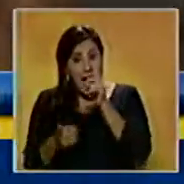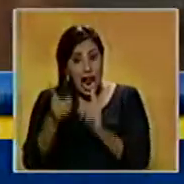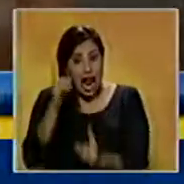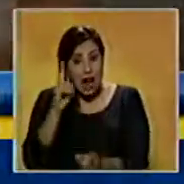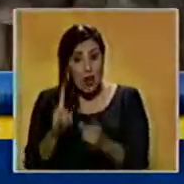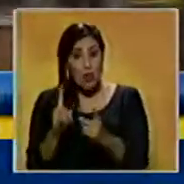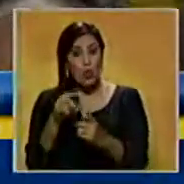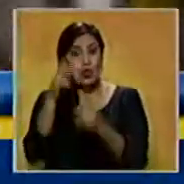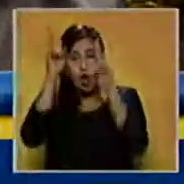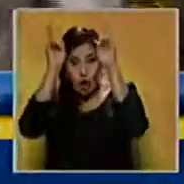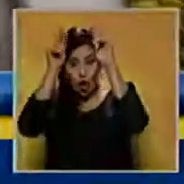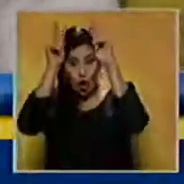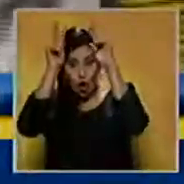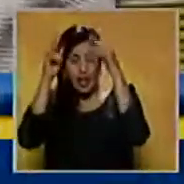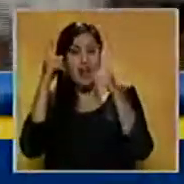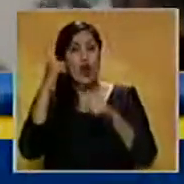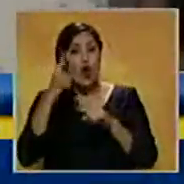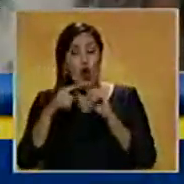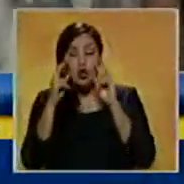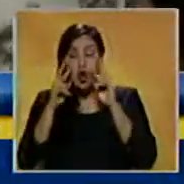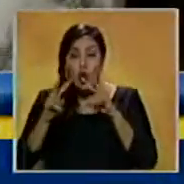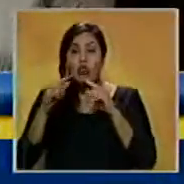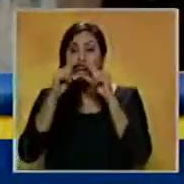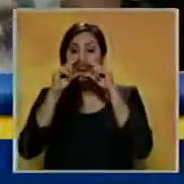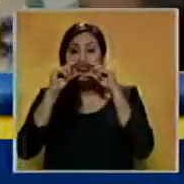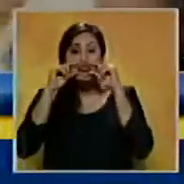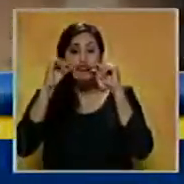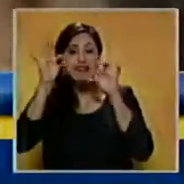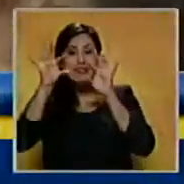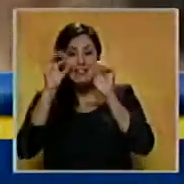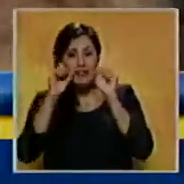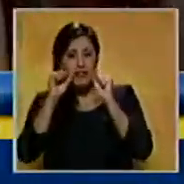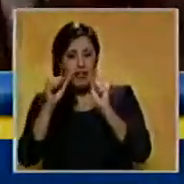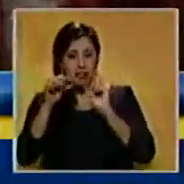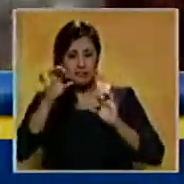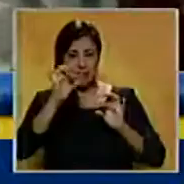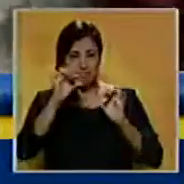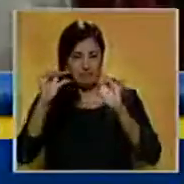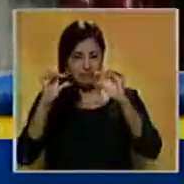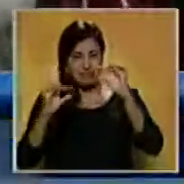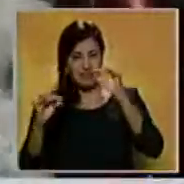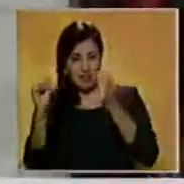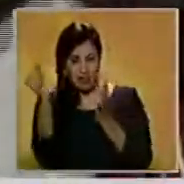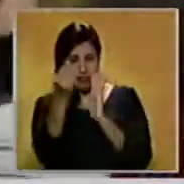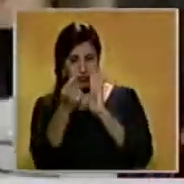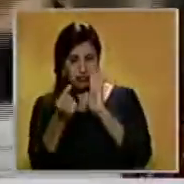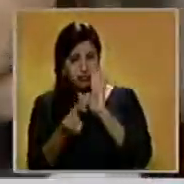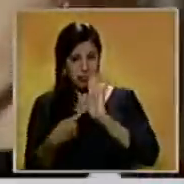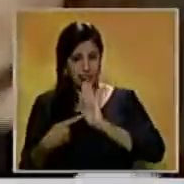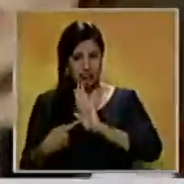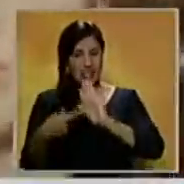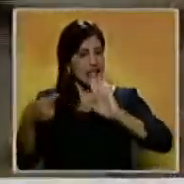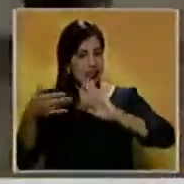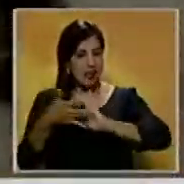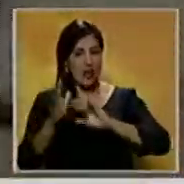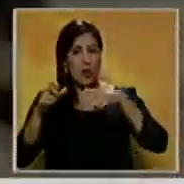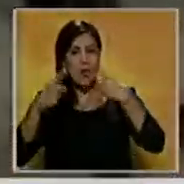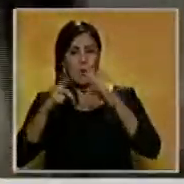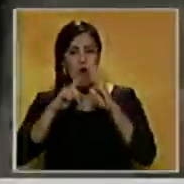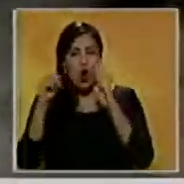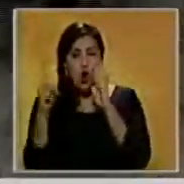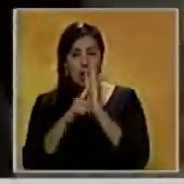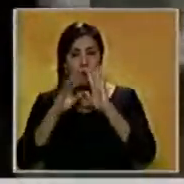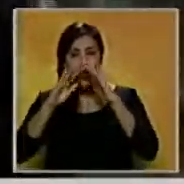imágenes de conejos, cohetes, ojos y labios elegidos intencionalmente por la modista italiana para desplegar un